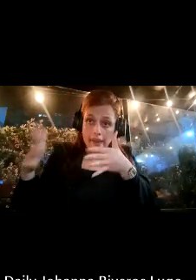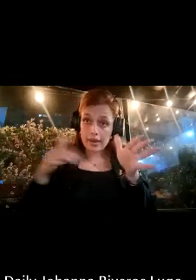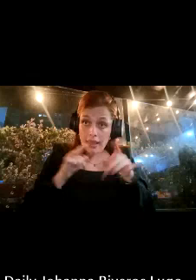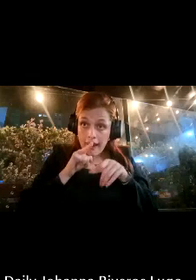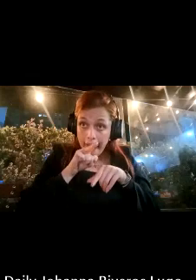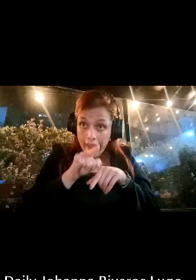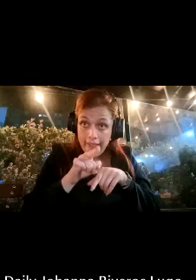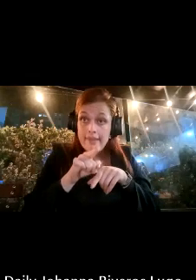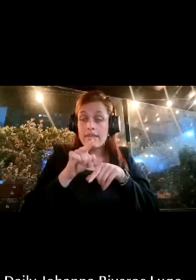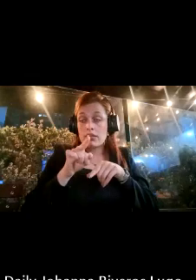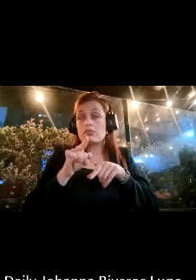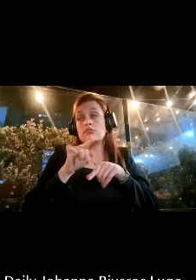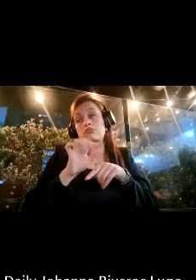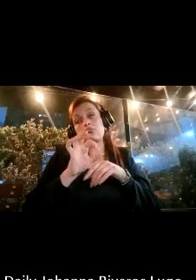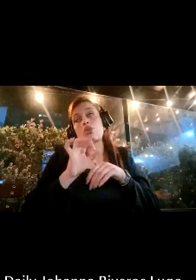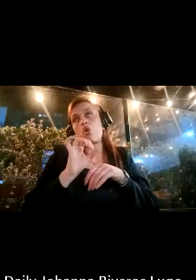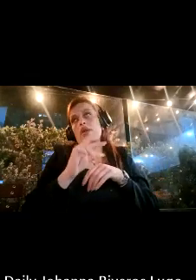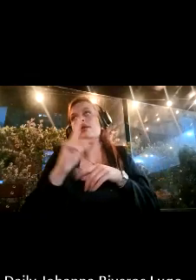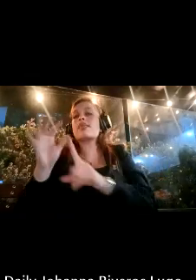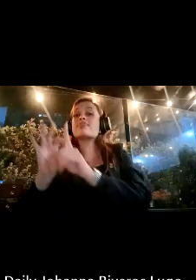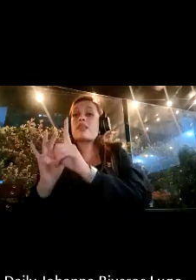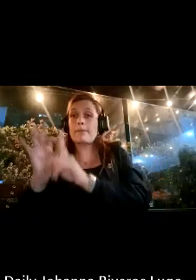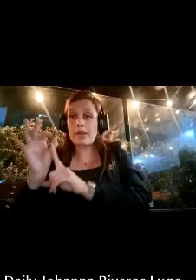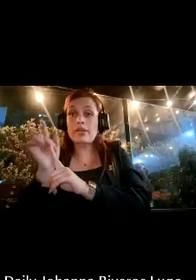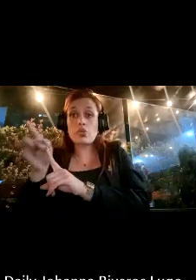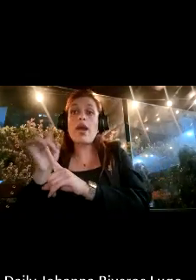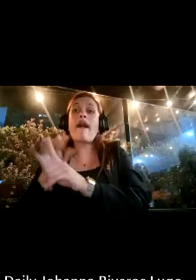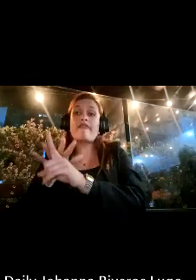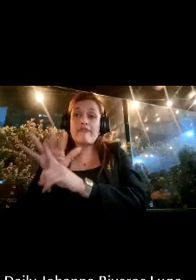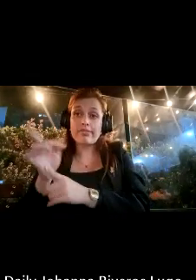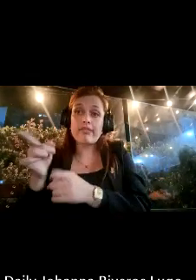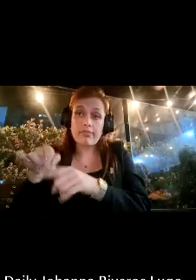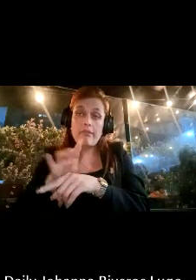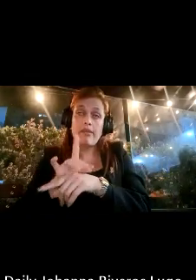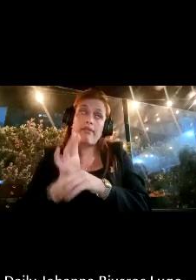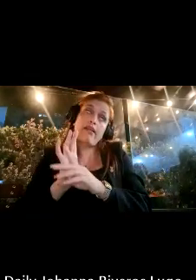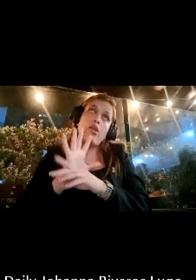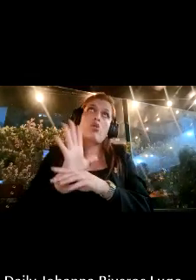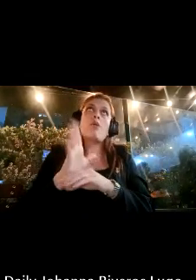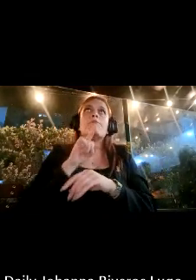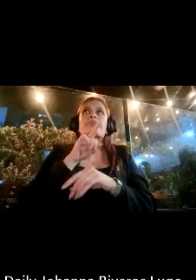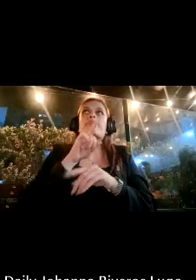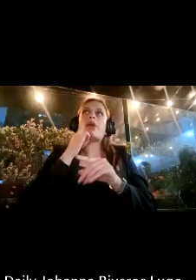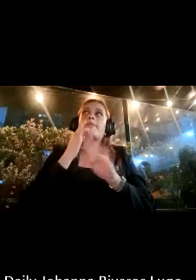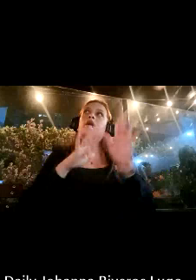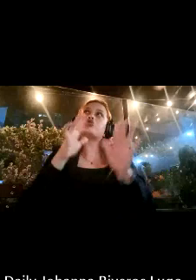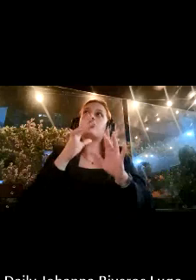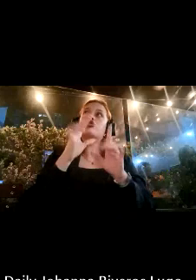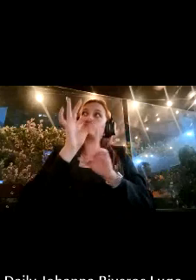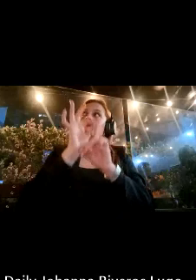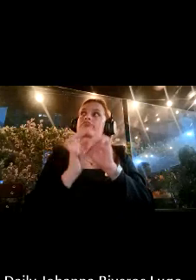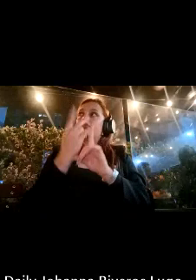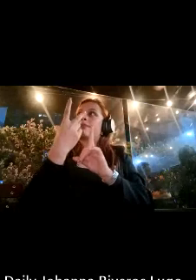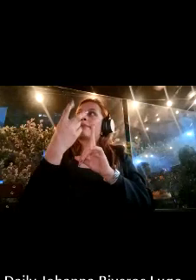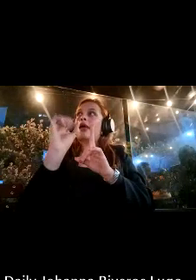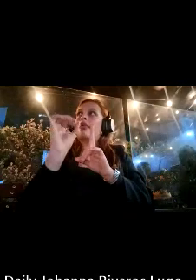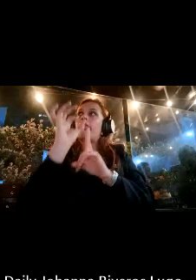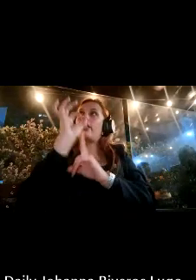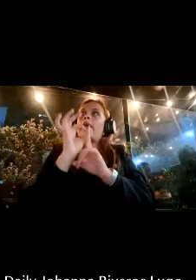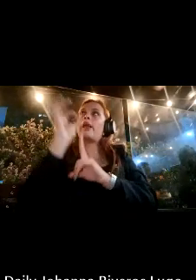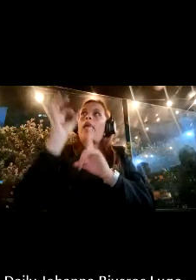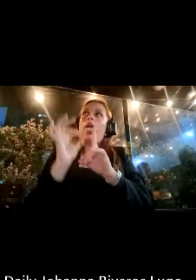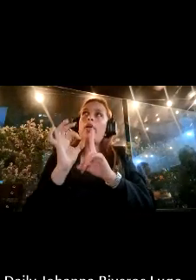ver. Entonces, si es por el aire a nivel del mar y a unos 20 grados centígrados, efectivamente,